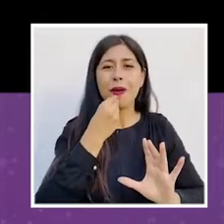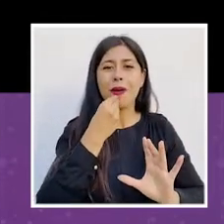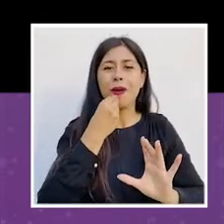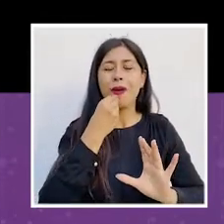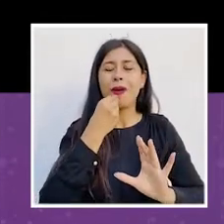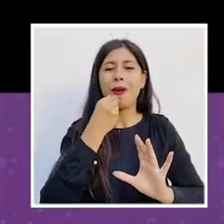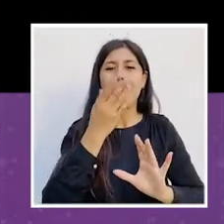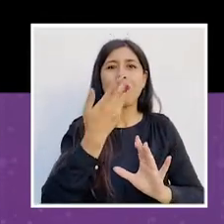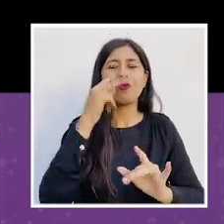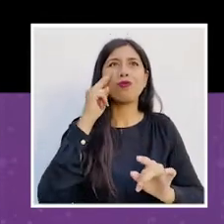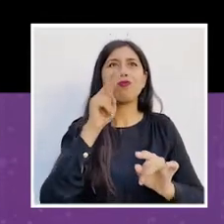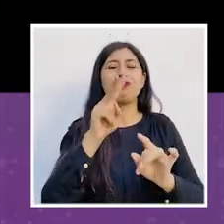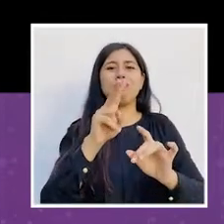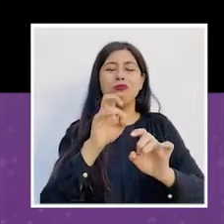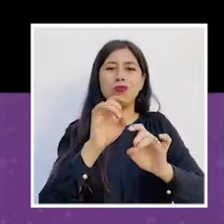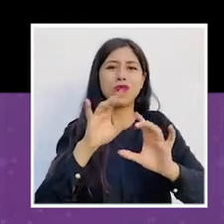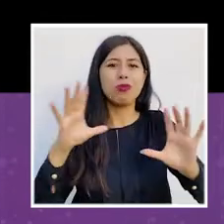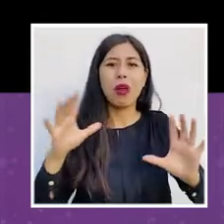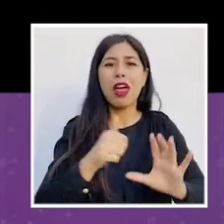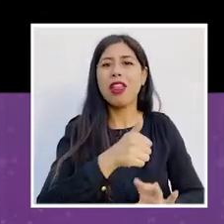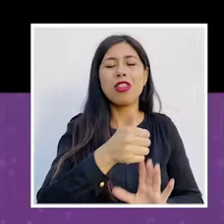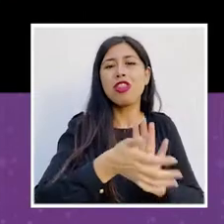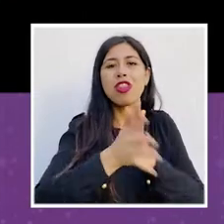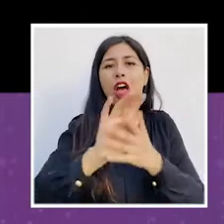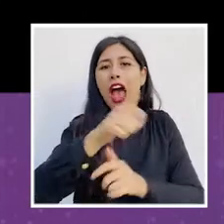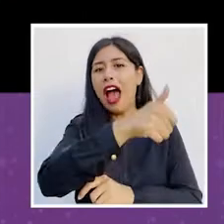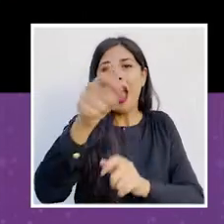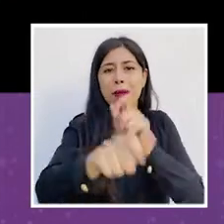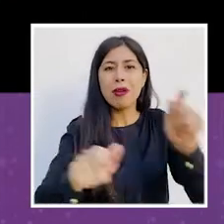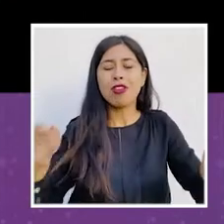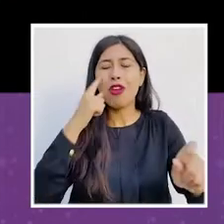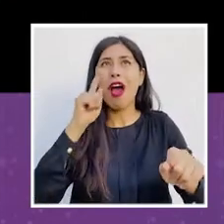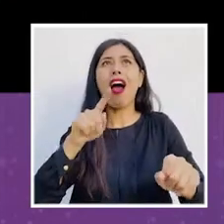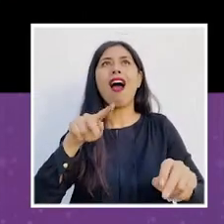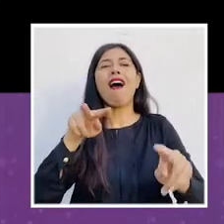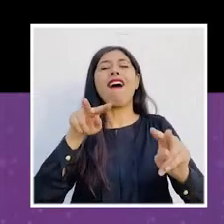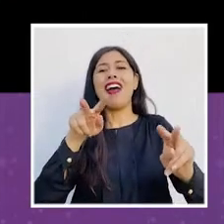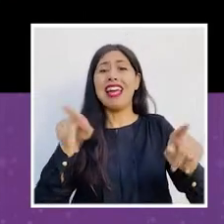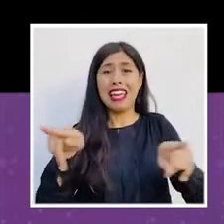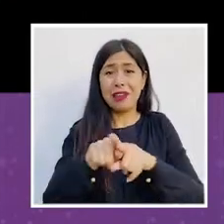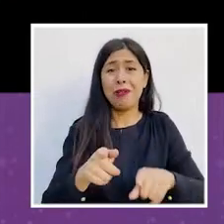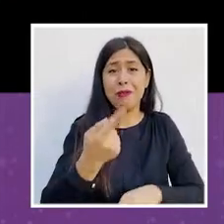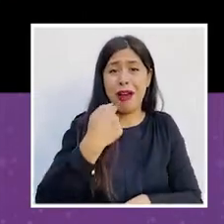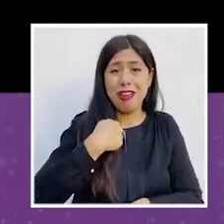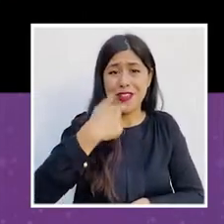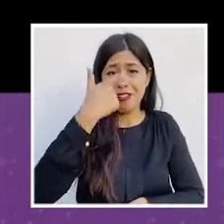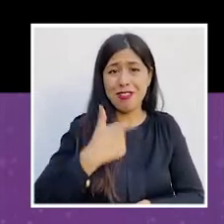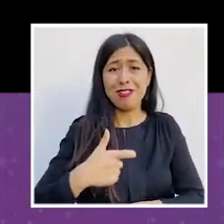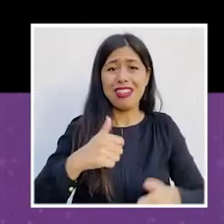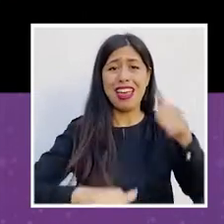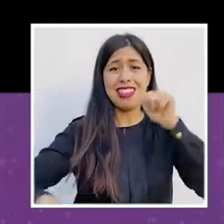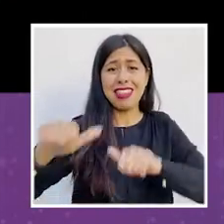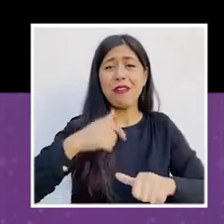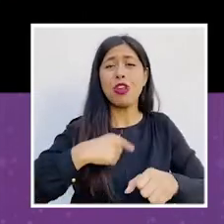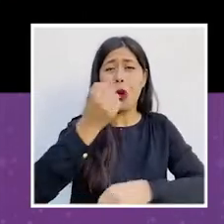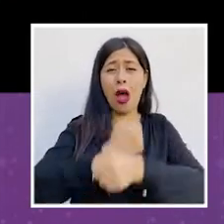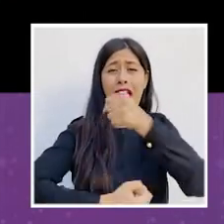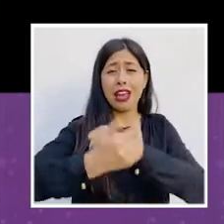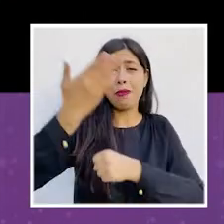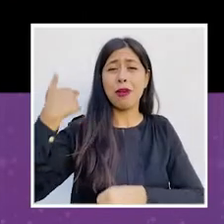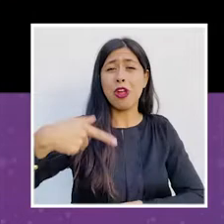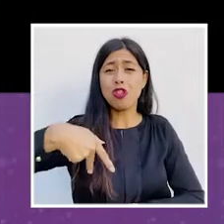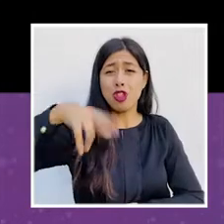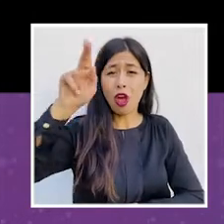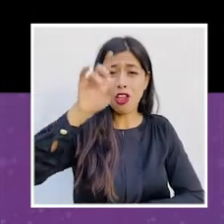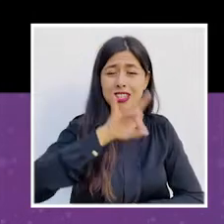que supera las expectativas de todas las personas, incluidos los científicos como yo. Yo estuve el año pasado